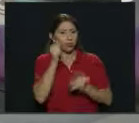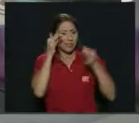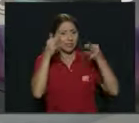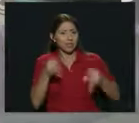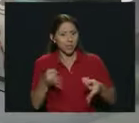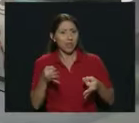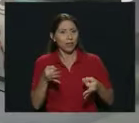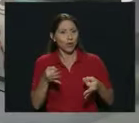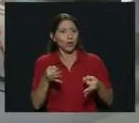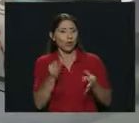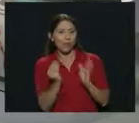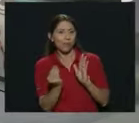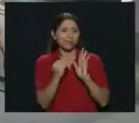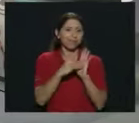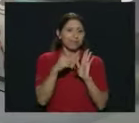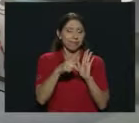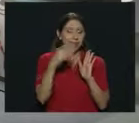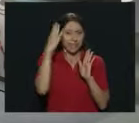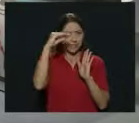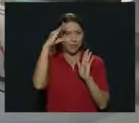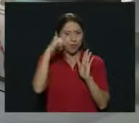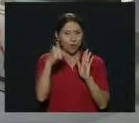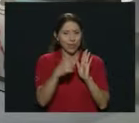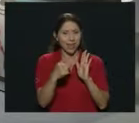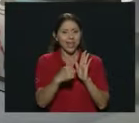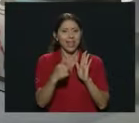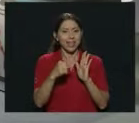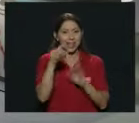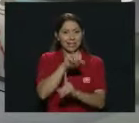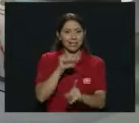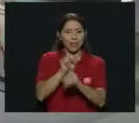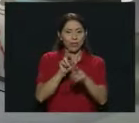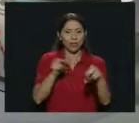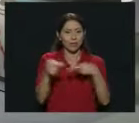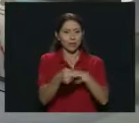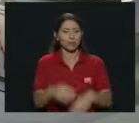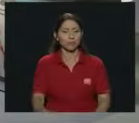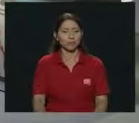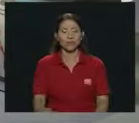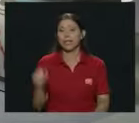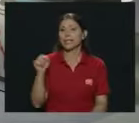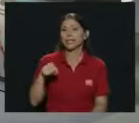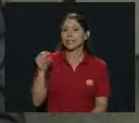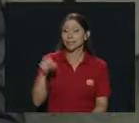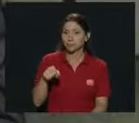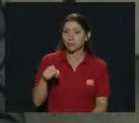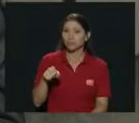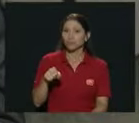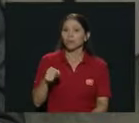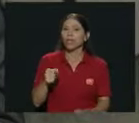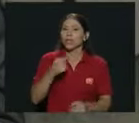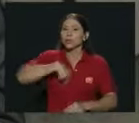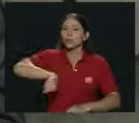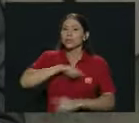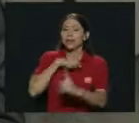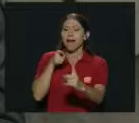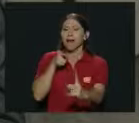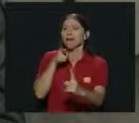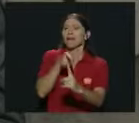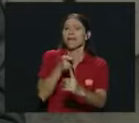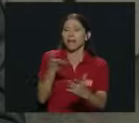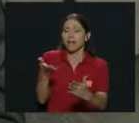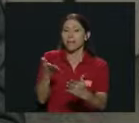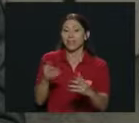decidieron destacar en ese informe que hizo el estado de la región? Sí, precisamente la intención de nosotros